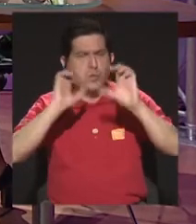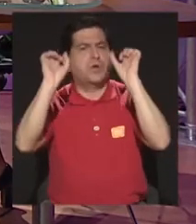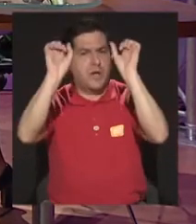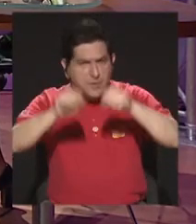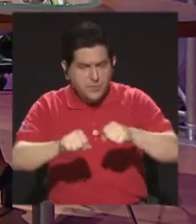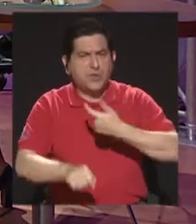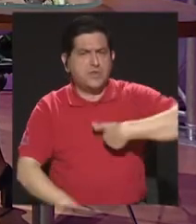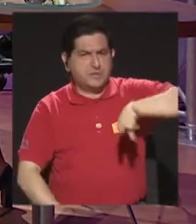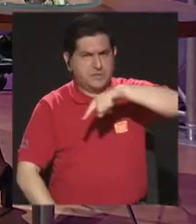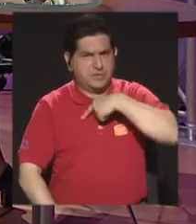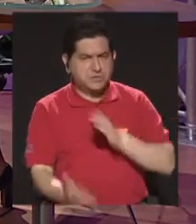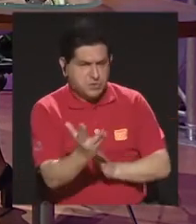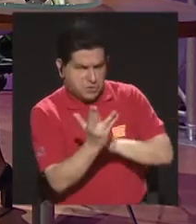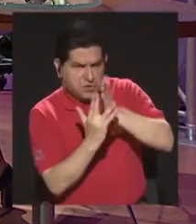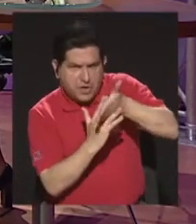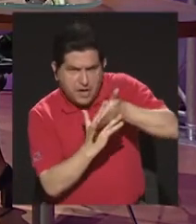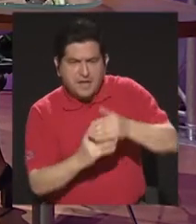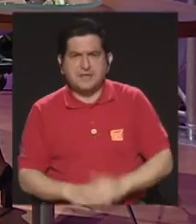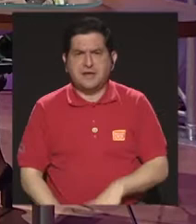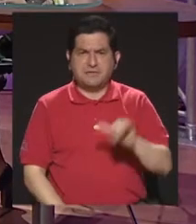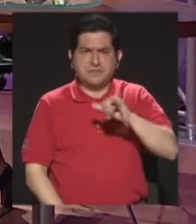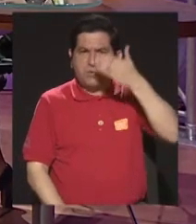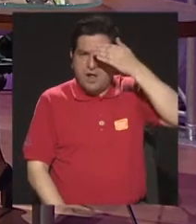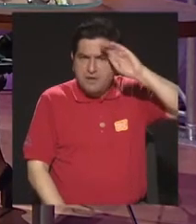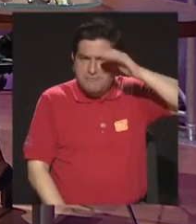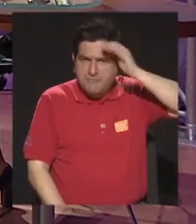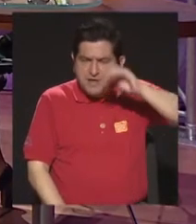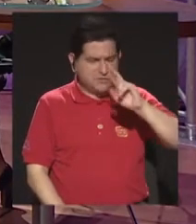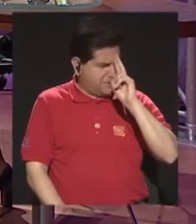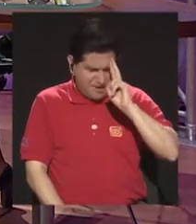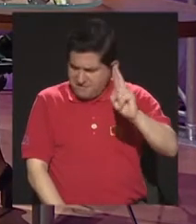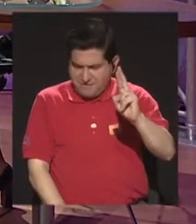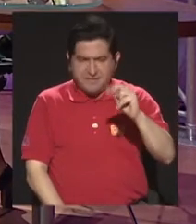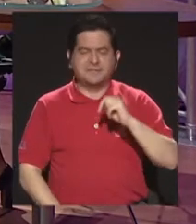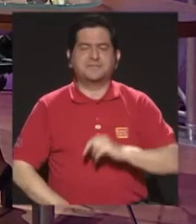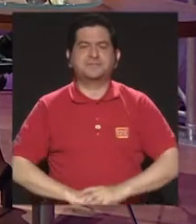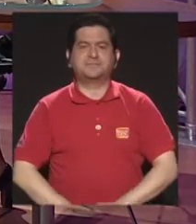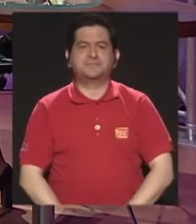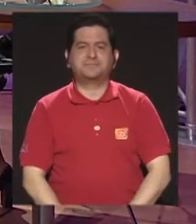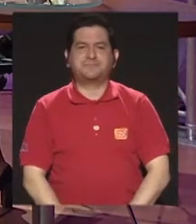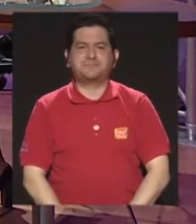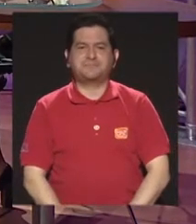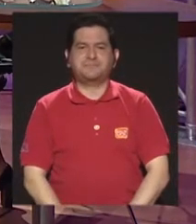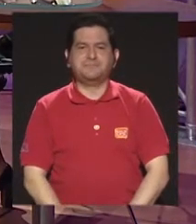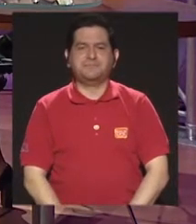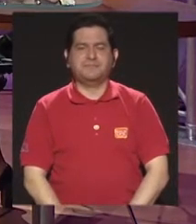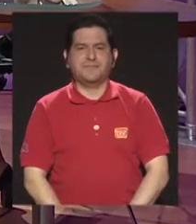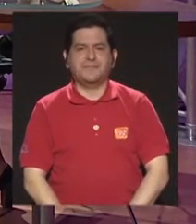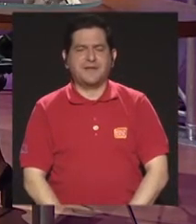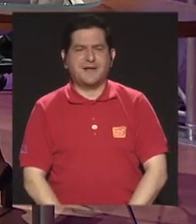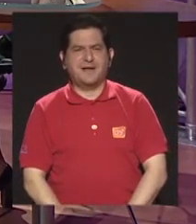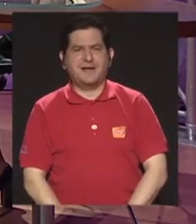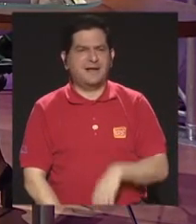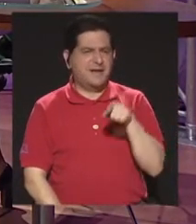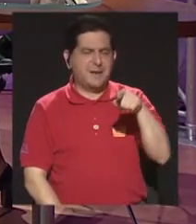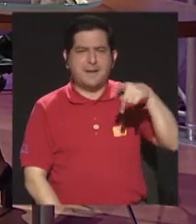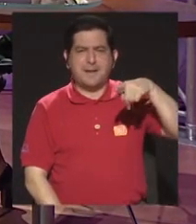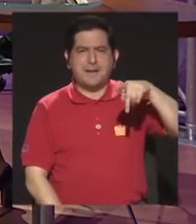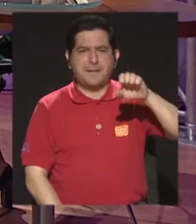con nosotros a través de nuestro Facebook Irreverencias. ¿Quiénes son las Peras del